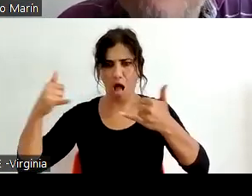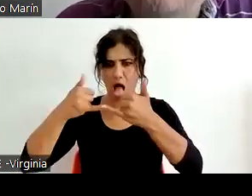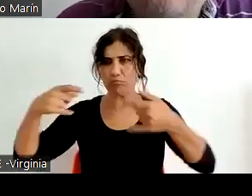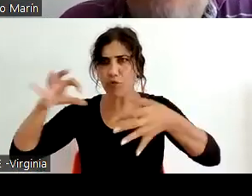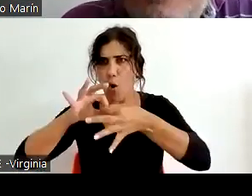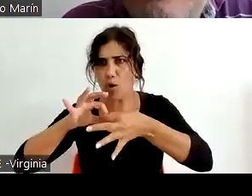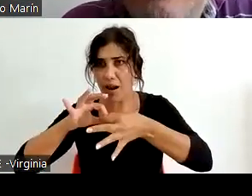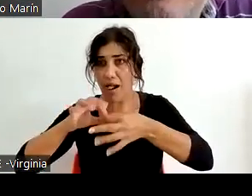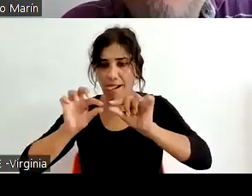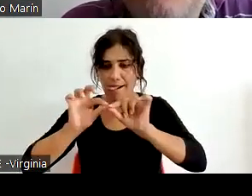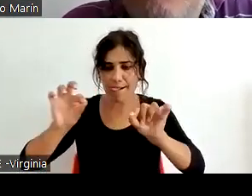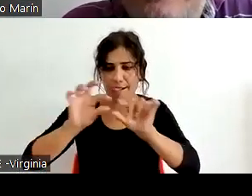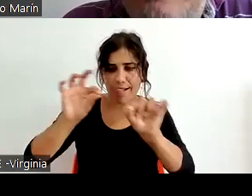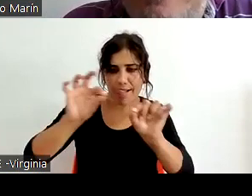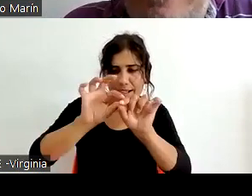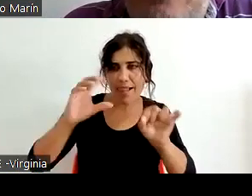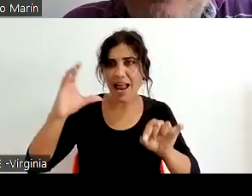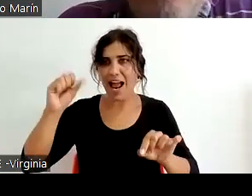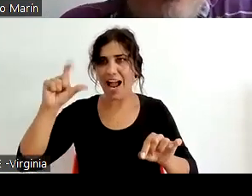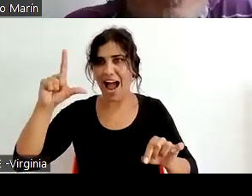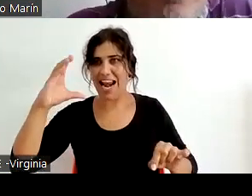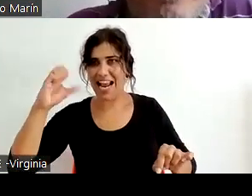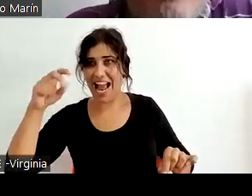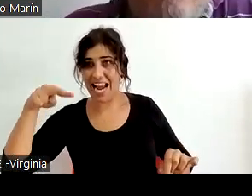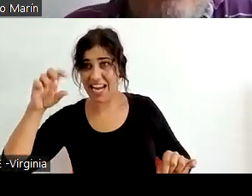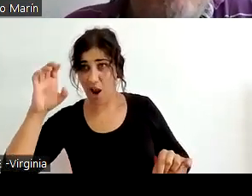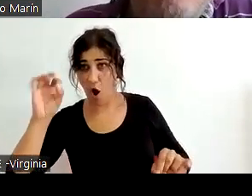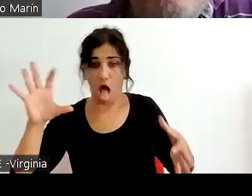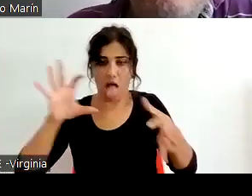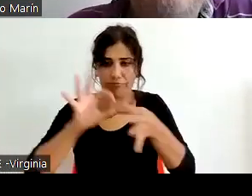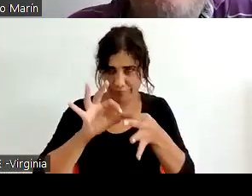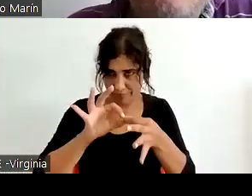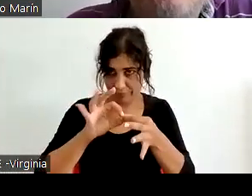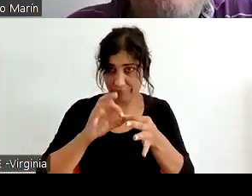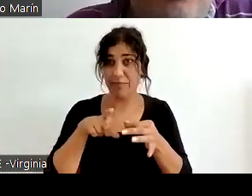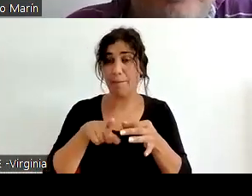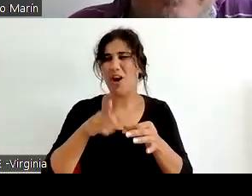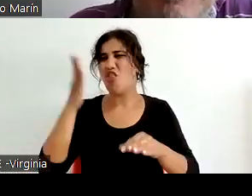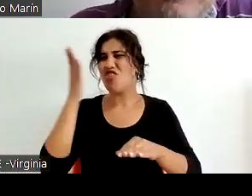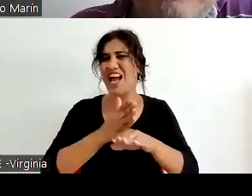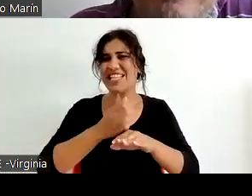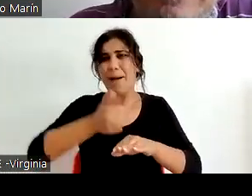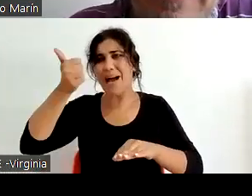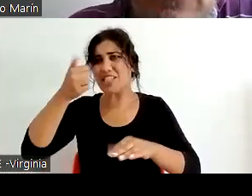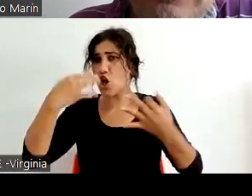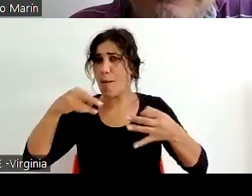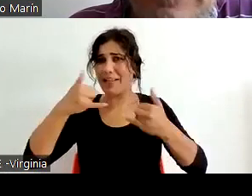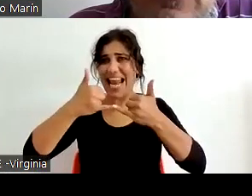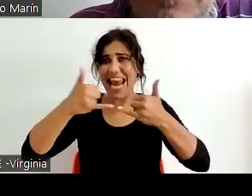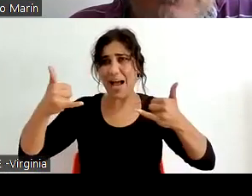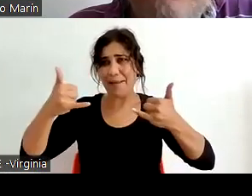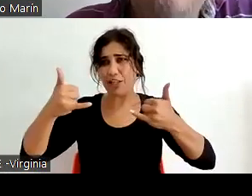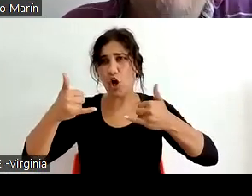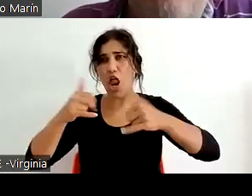aquí, con el calcáneo y con el astrágalo. Sobre todo, lo que suele dañarse, esto es el ligamento lateral externo